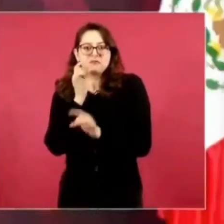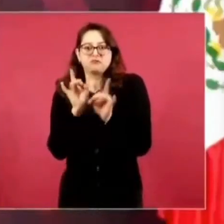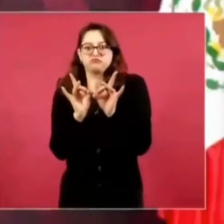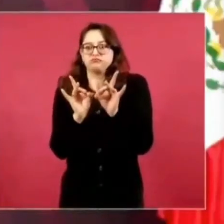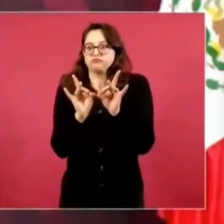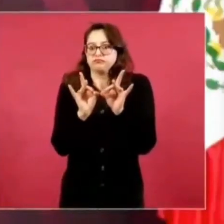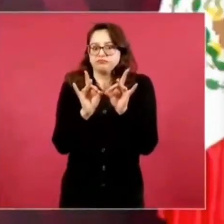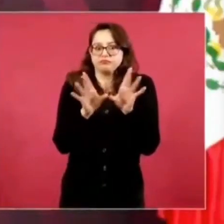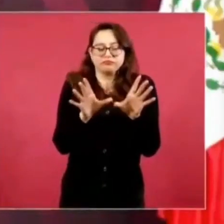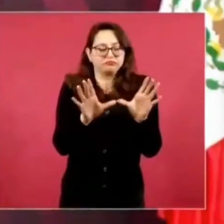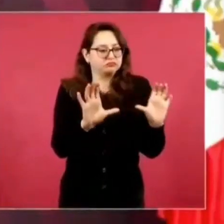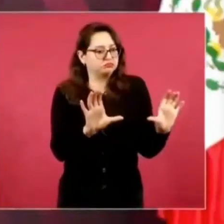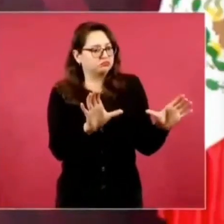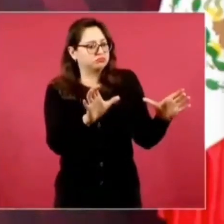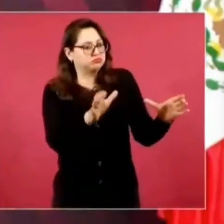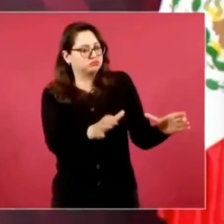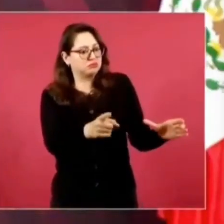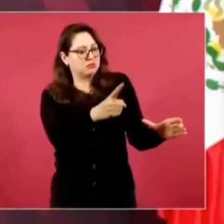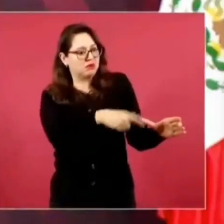tecnócratas irresponsables,